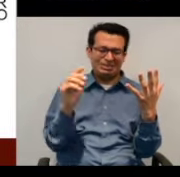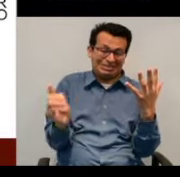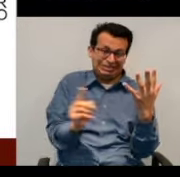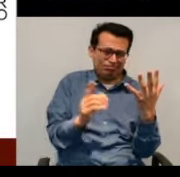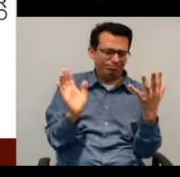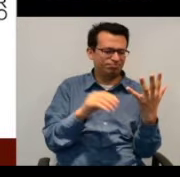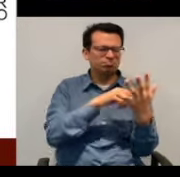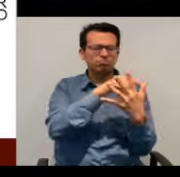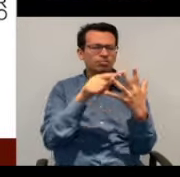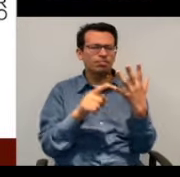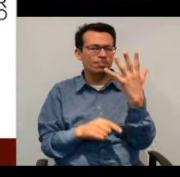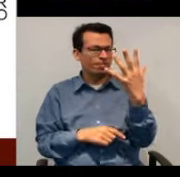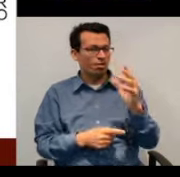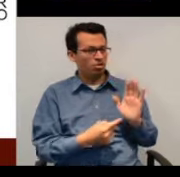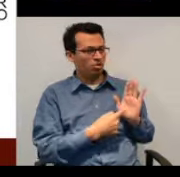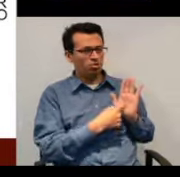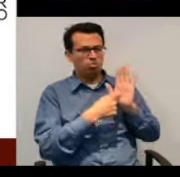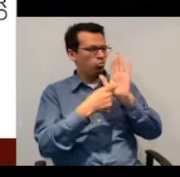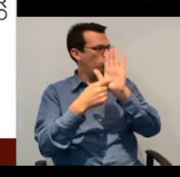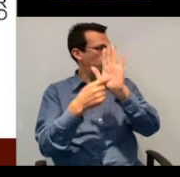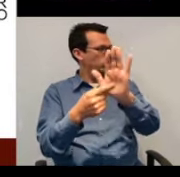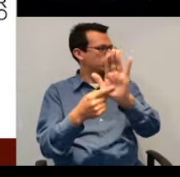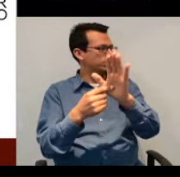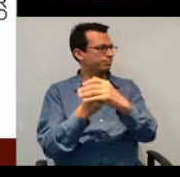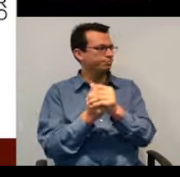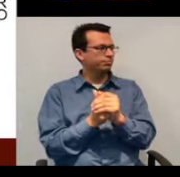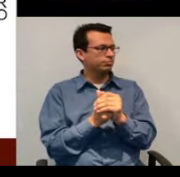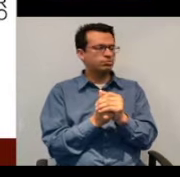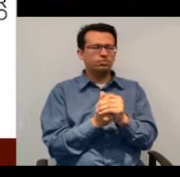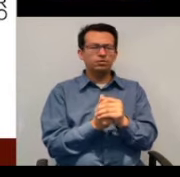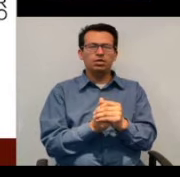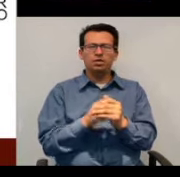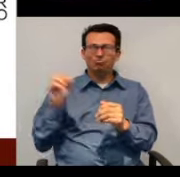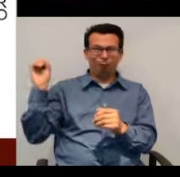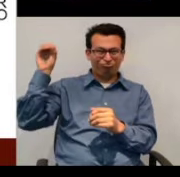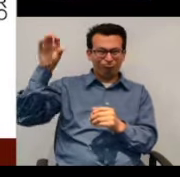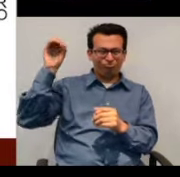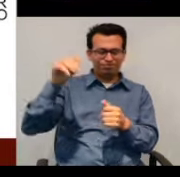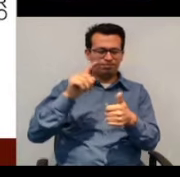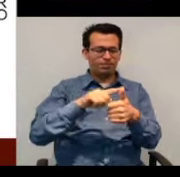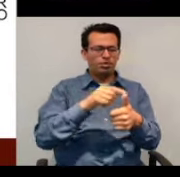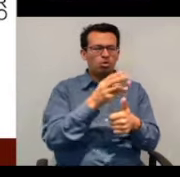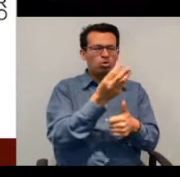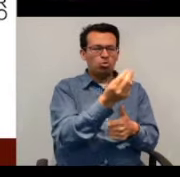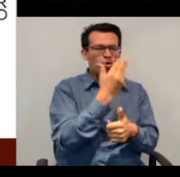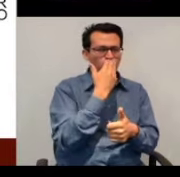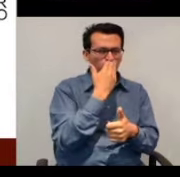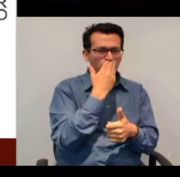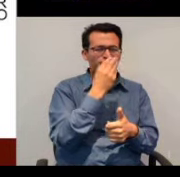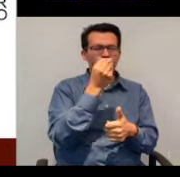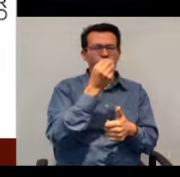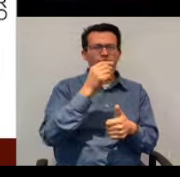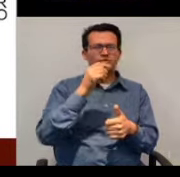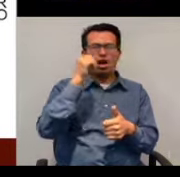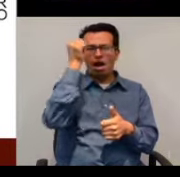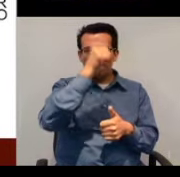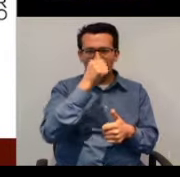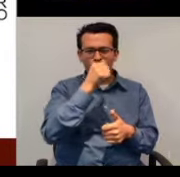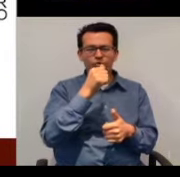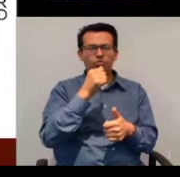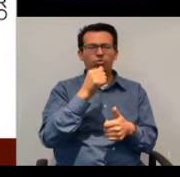Estos grupos, como lo pueden ver en la diapositiva, son los grupos étnicos, afrocolombianos, raizales y palenqueros,